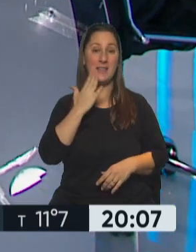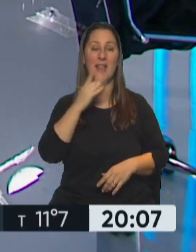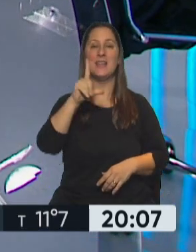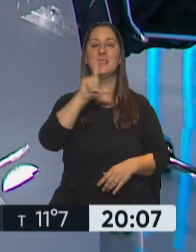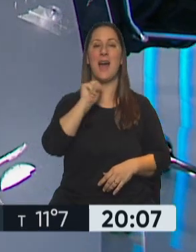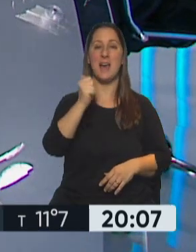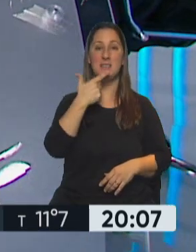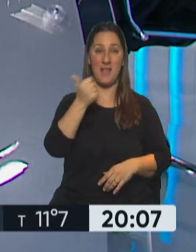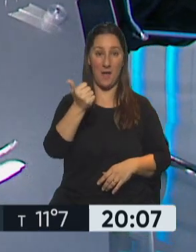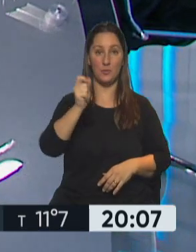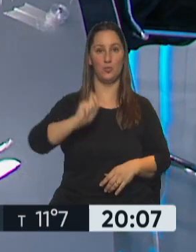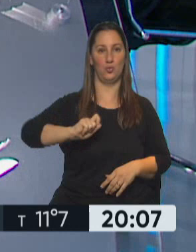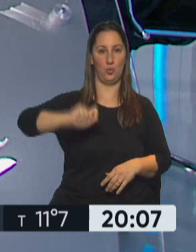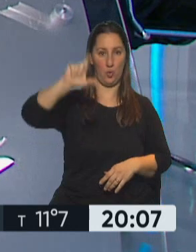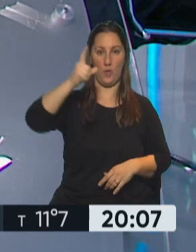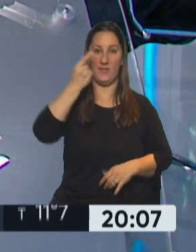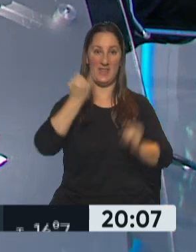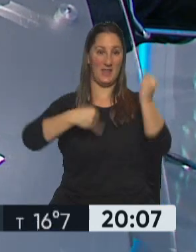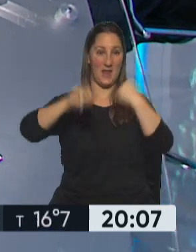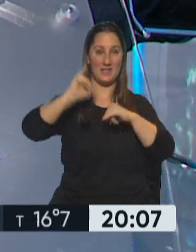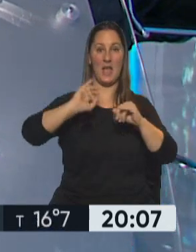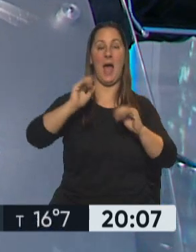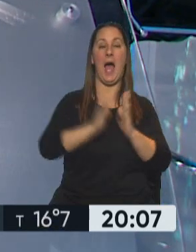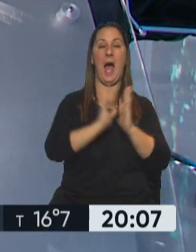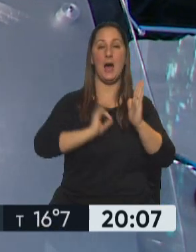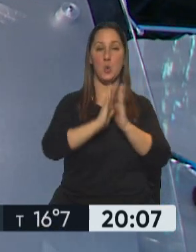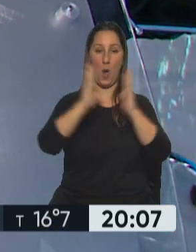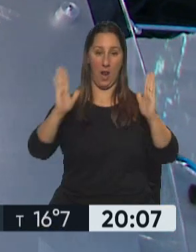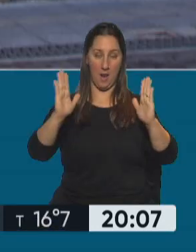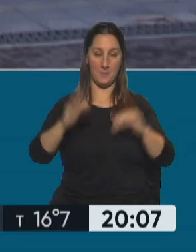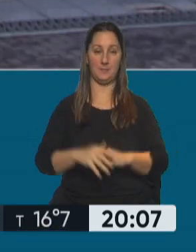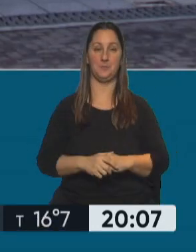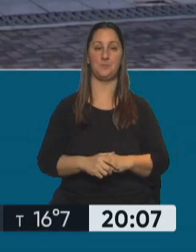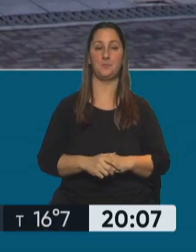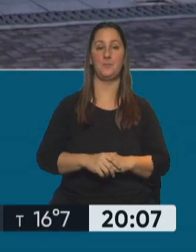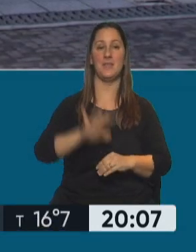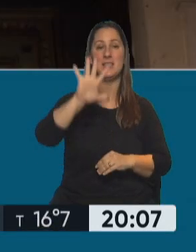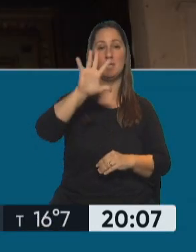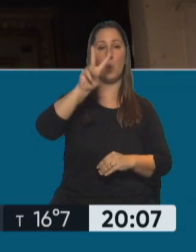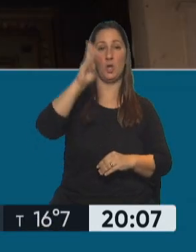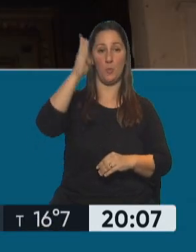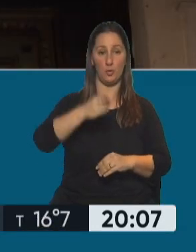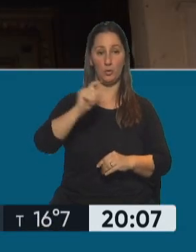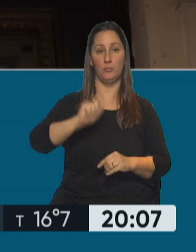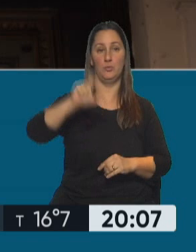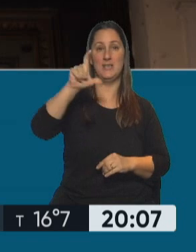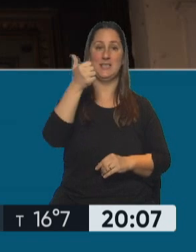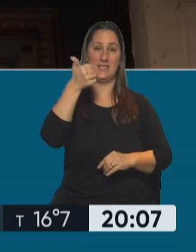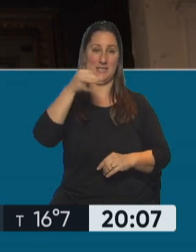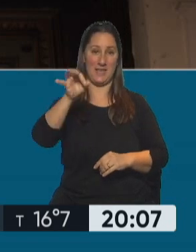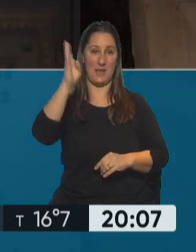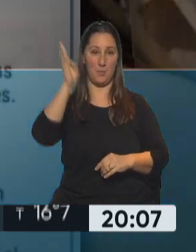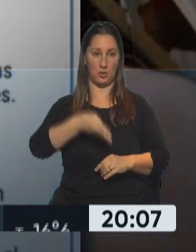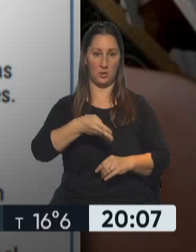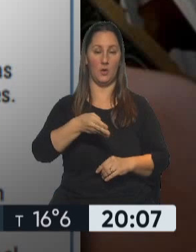tasa de interés nominal anual de las del ix desde 52 por ciento a 60 por ciento